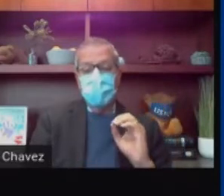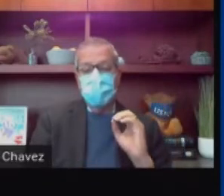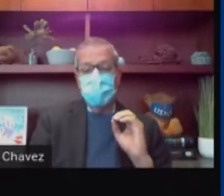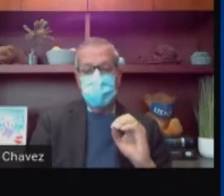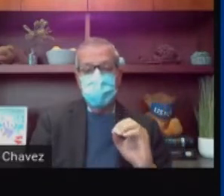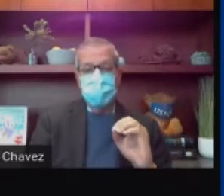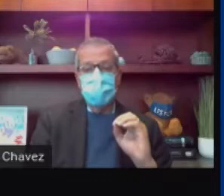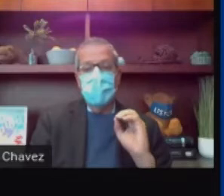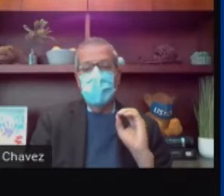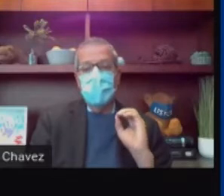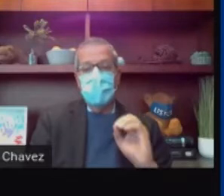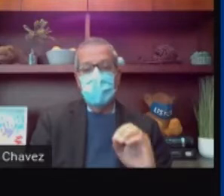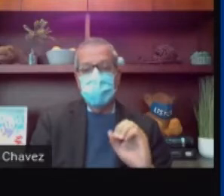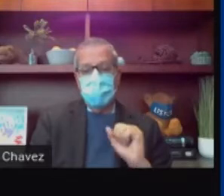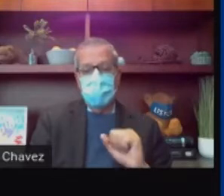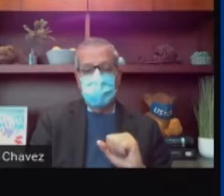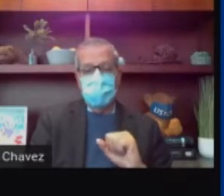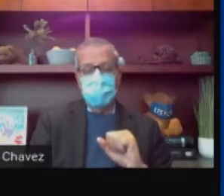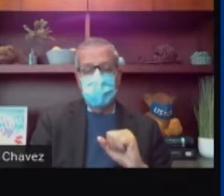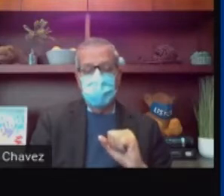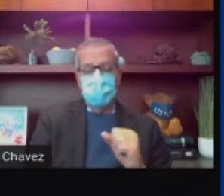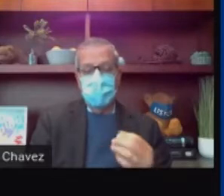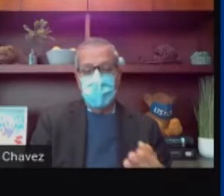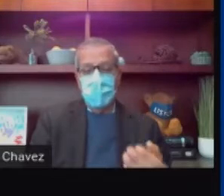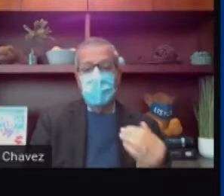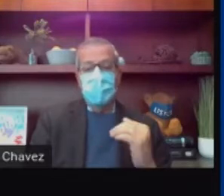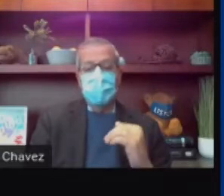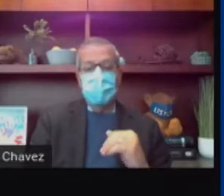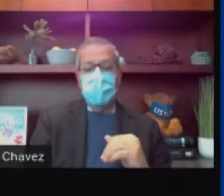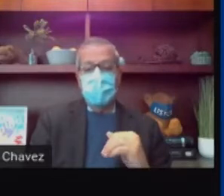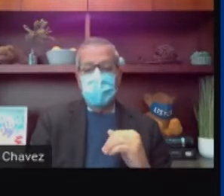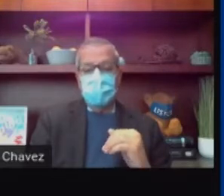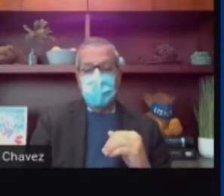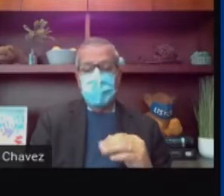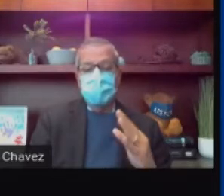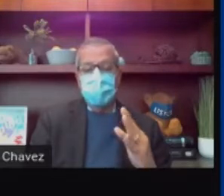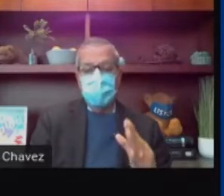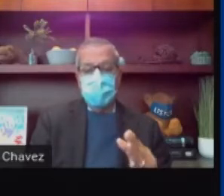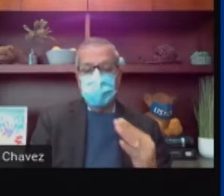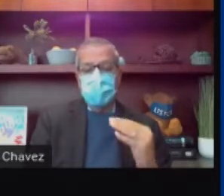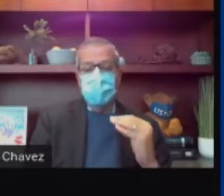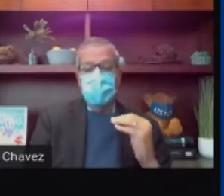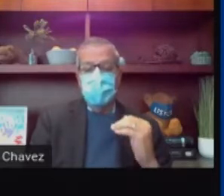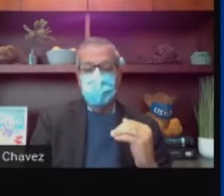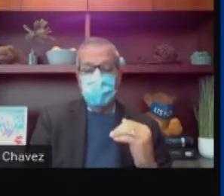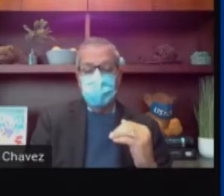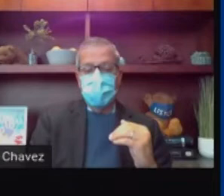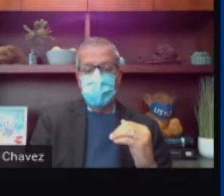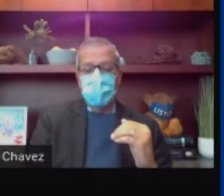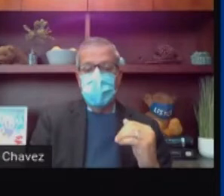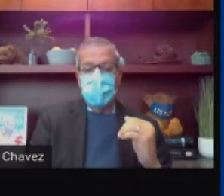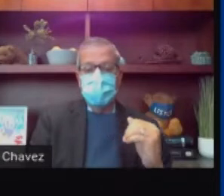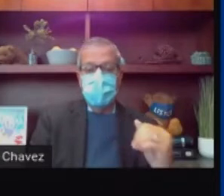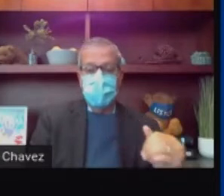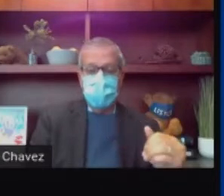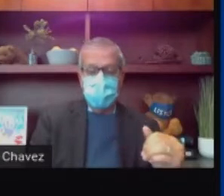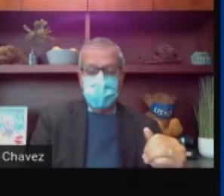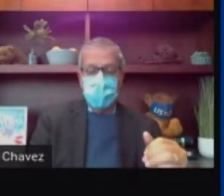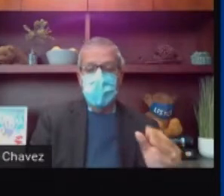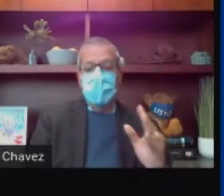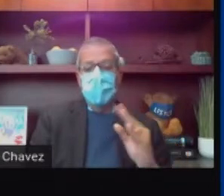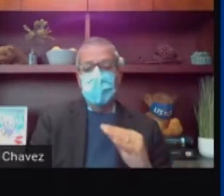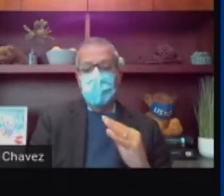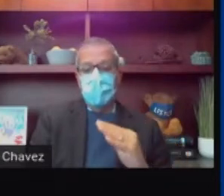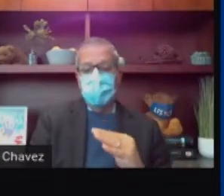eso aumenta muchísimo el riesgo del COVID-19. Por otro lado, si tú vas a tener protección como es la